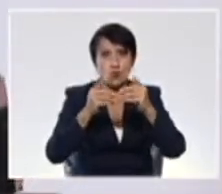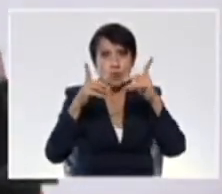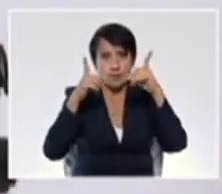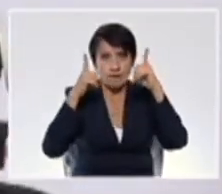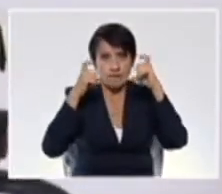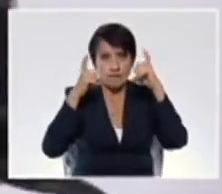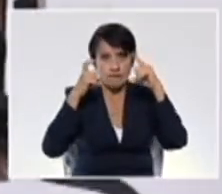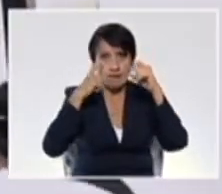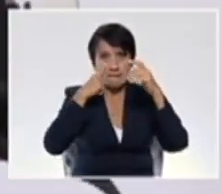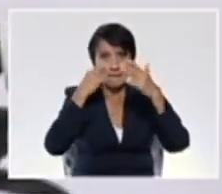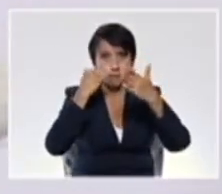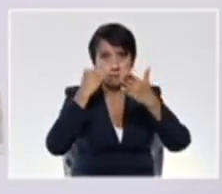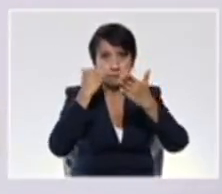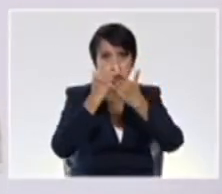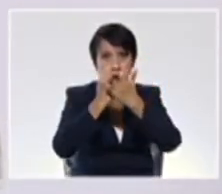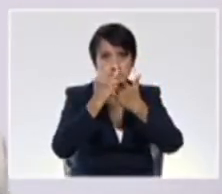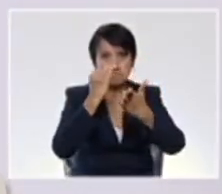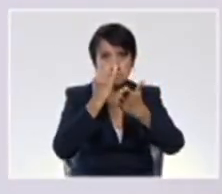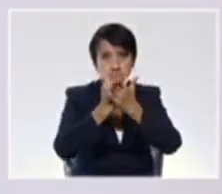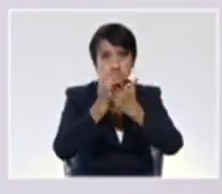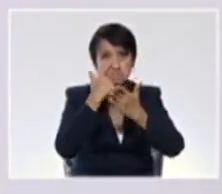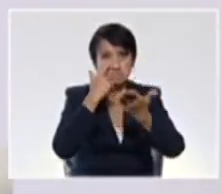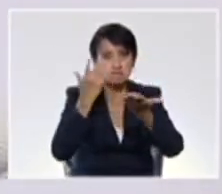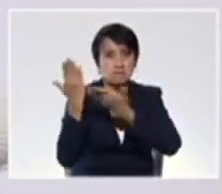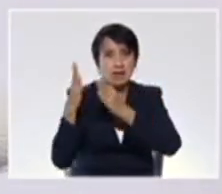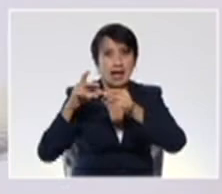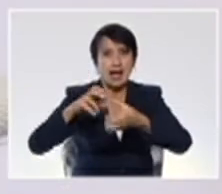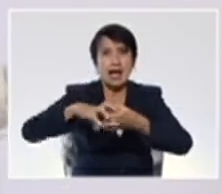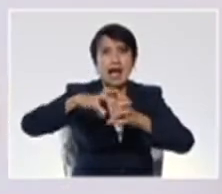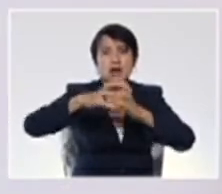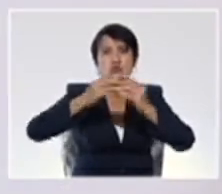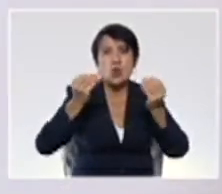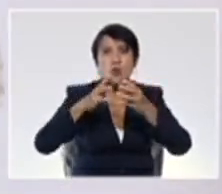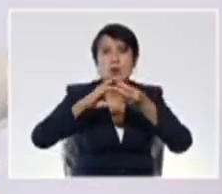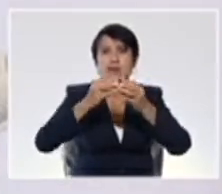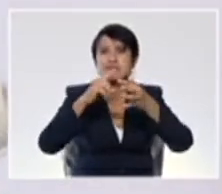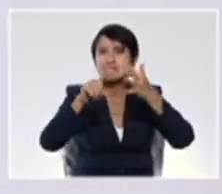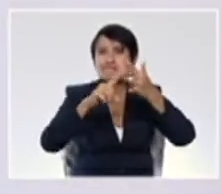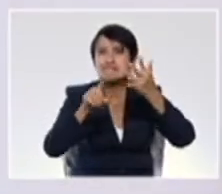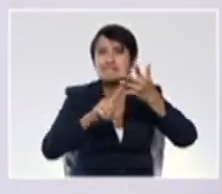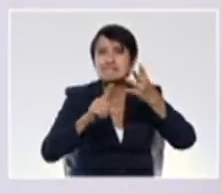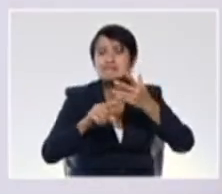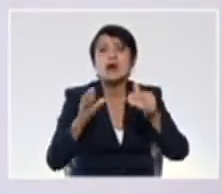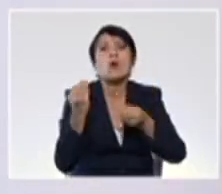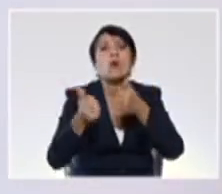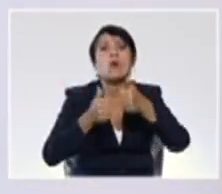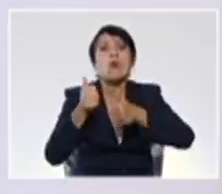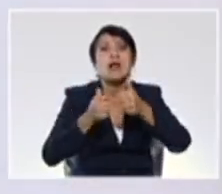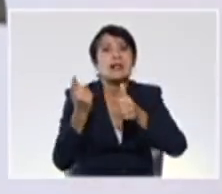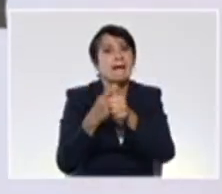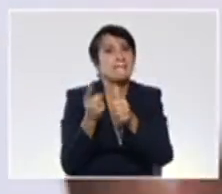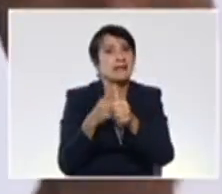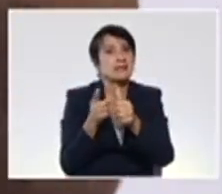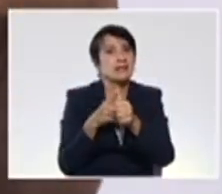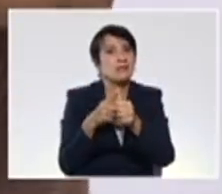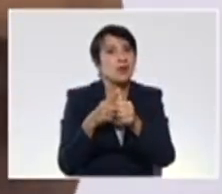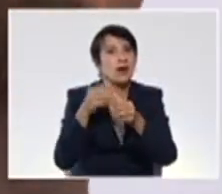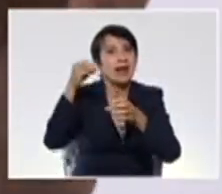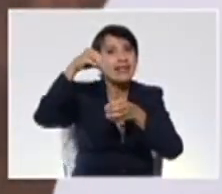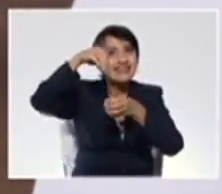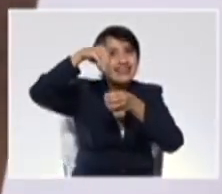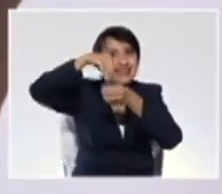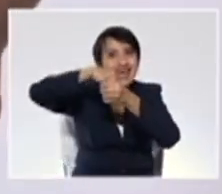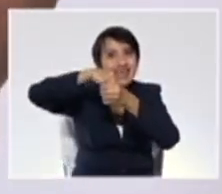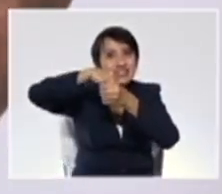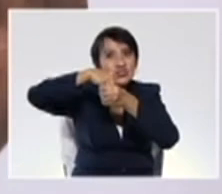¿sí? La tengo entonces completamente desarmada para mostrarles a ustedes cuál es el principio entonces interno de